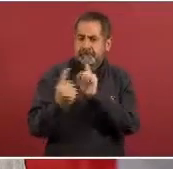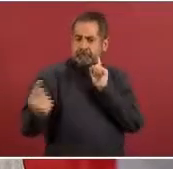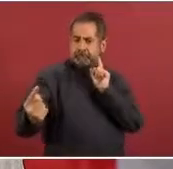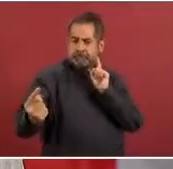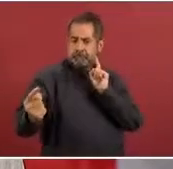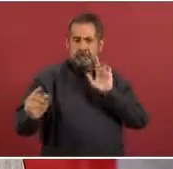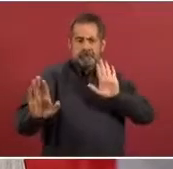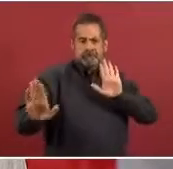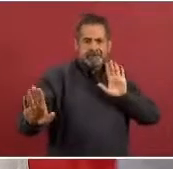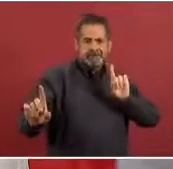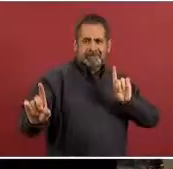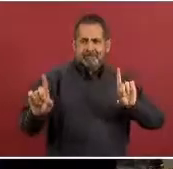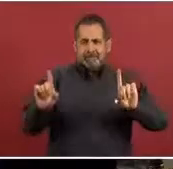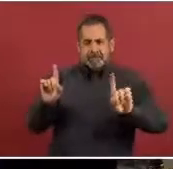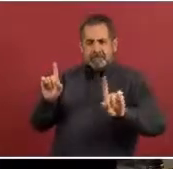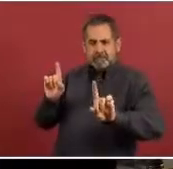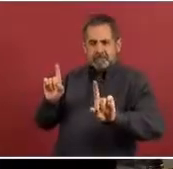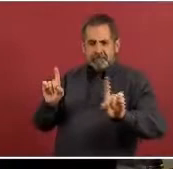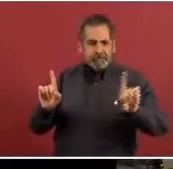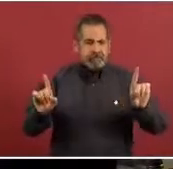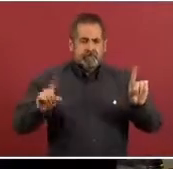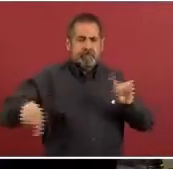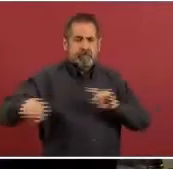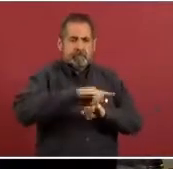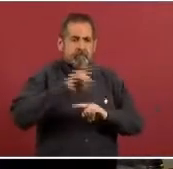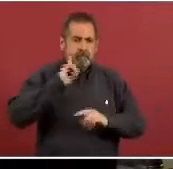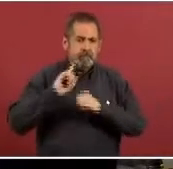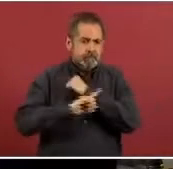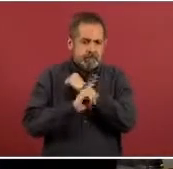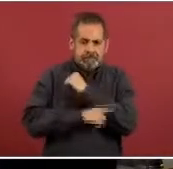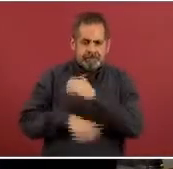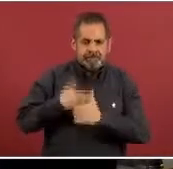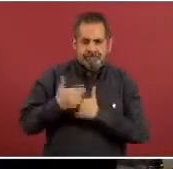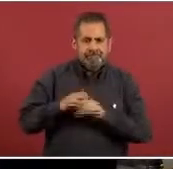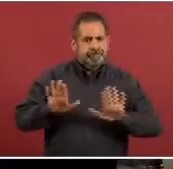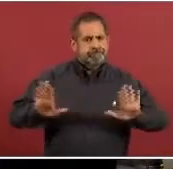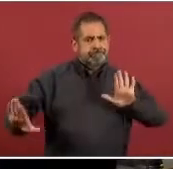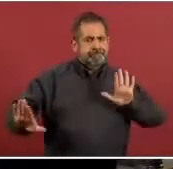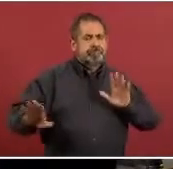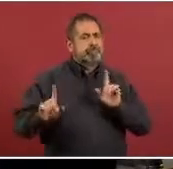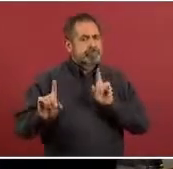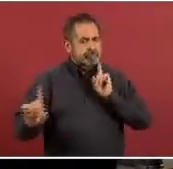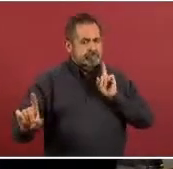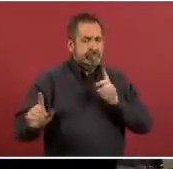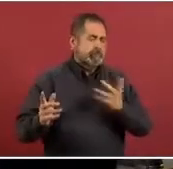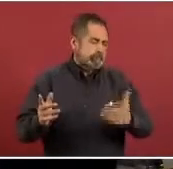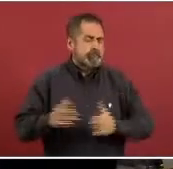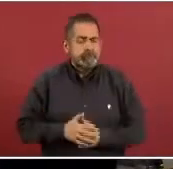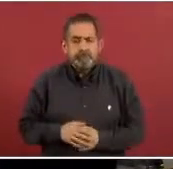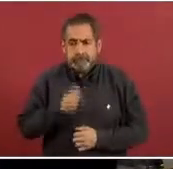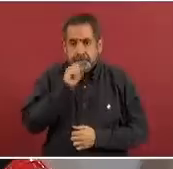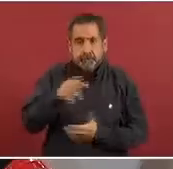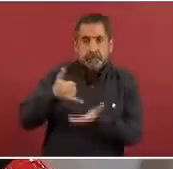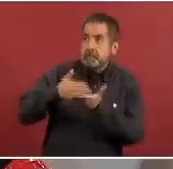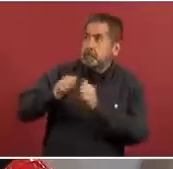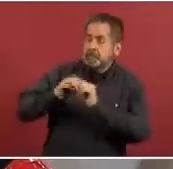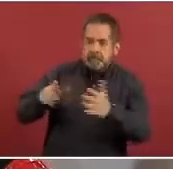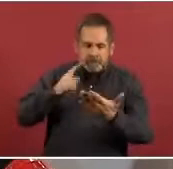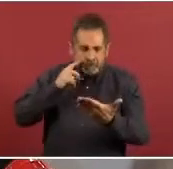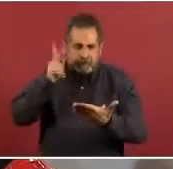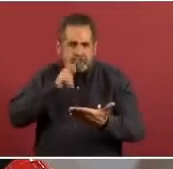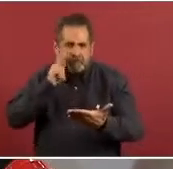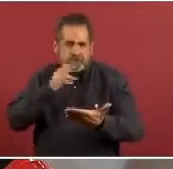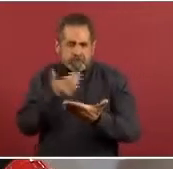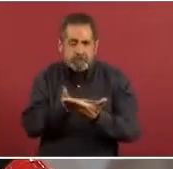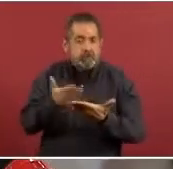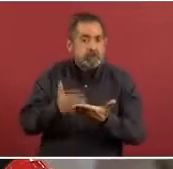mujeres embarazadas. También enfatizo que entre las series de casos publicados no existe evidencia